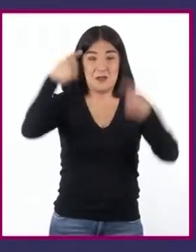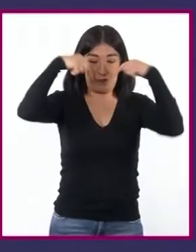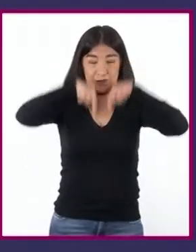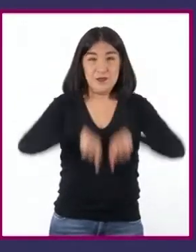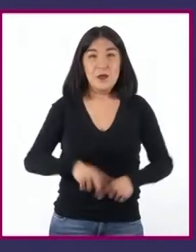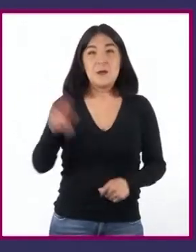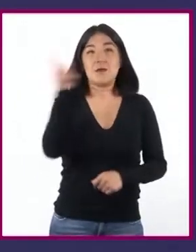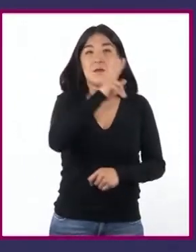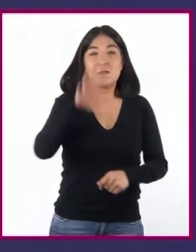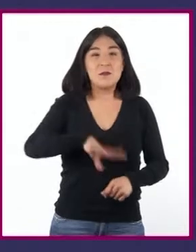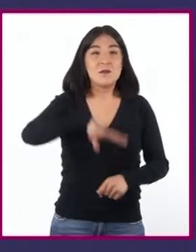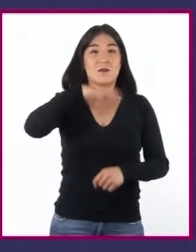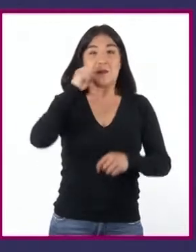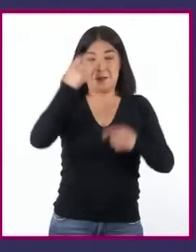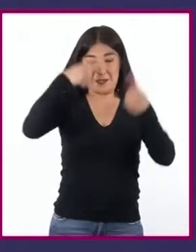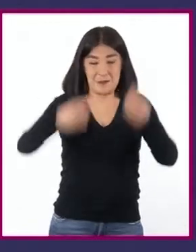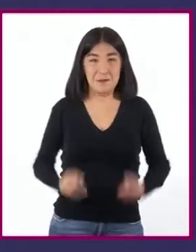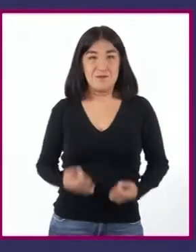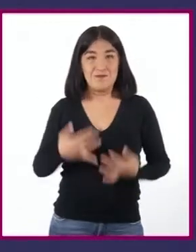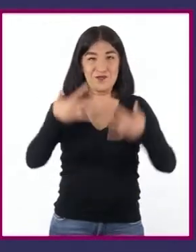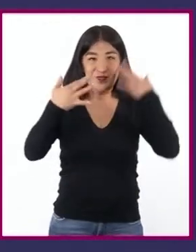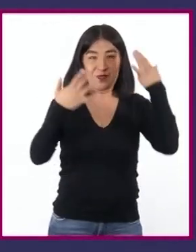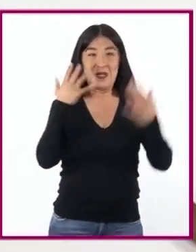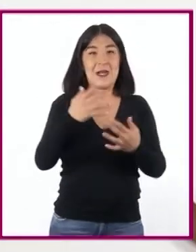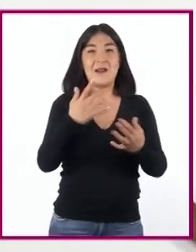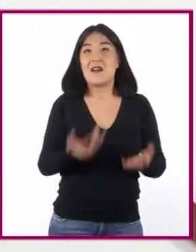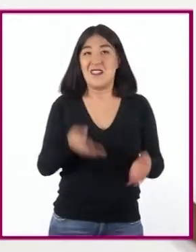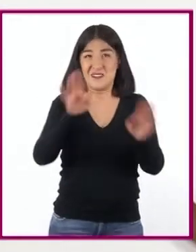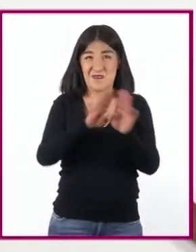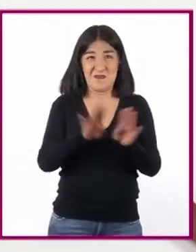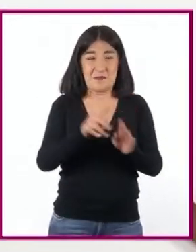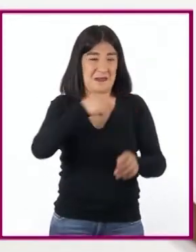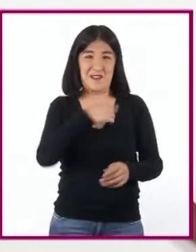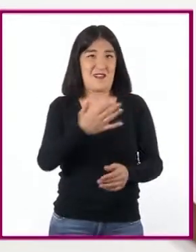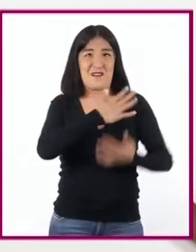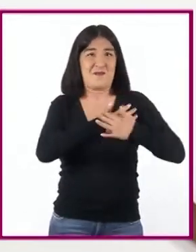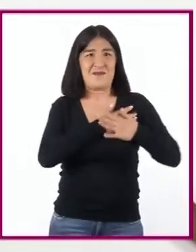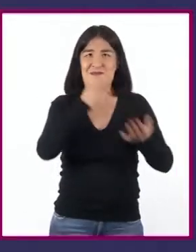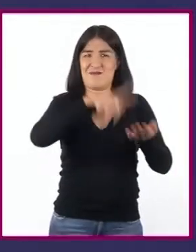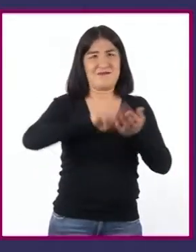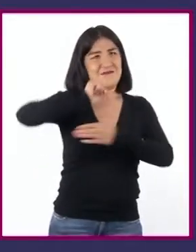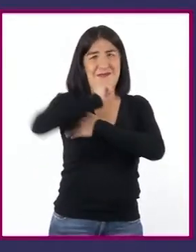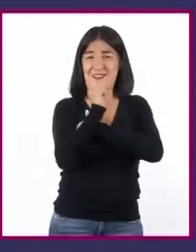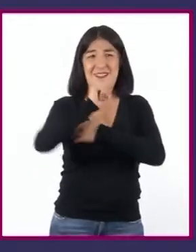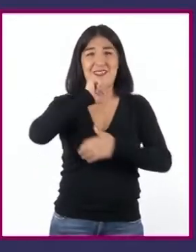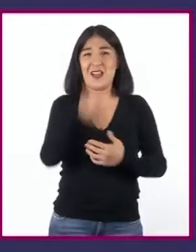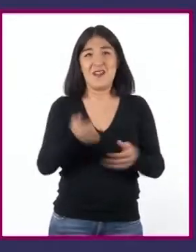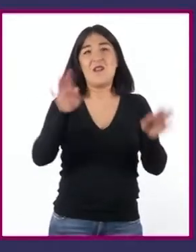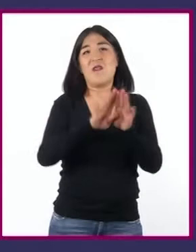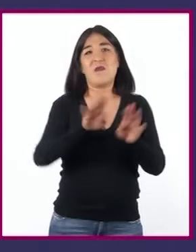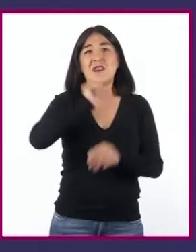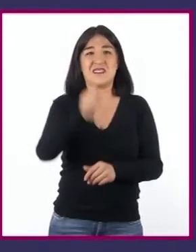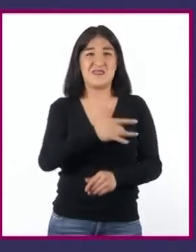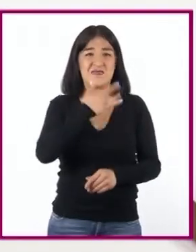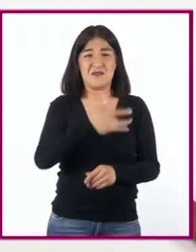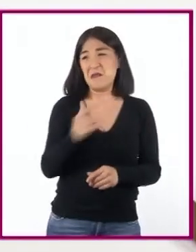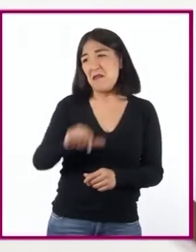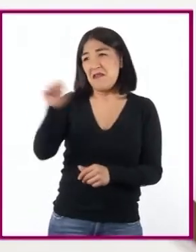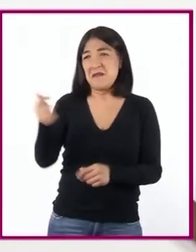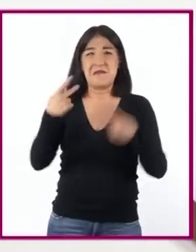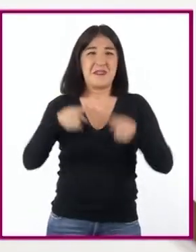y no de guardar todo ese amor que siento o que a veces no siento por tantas